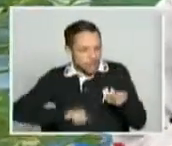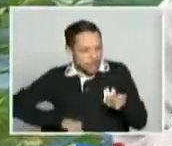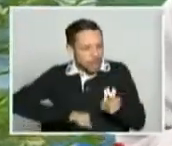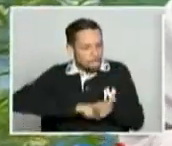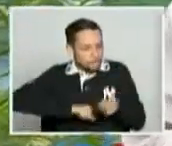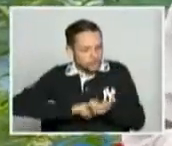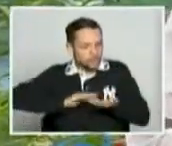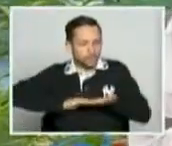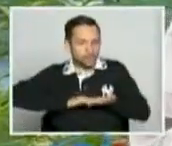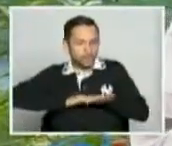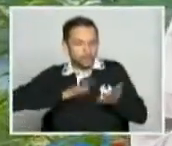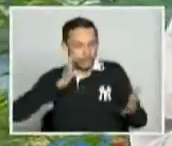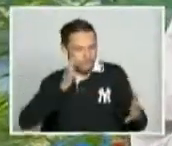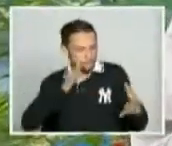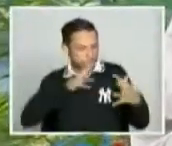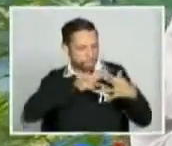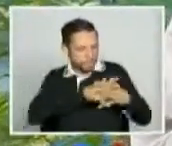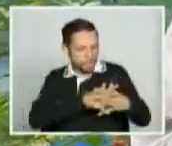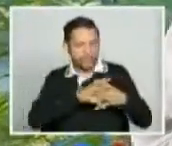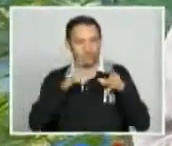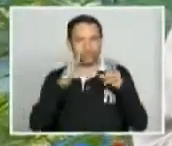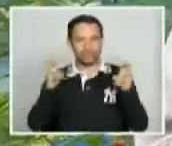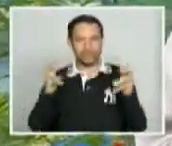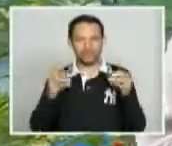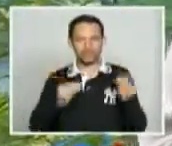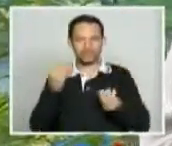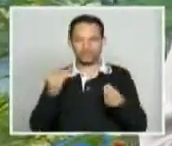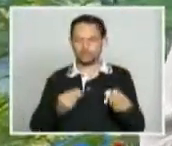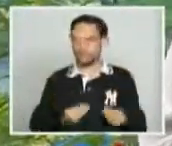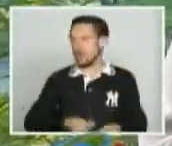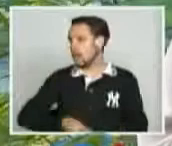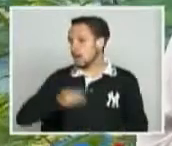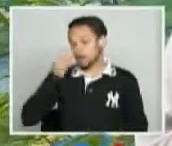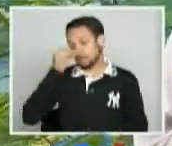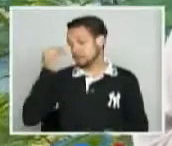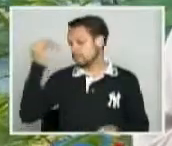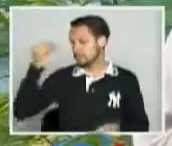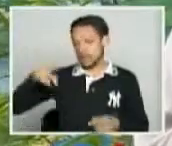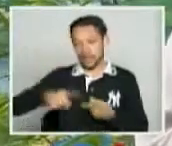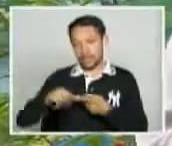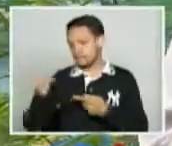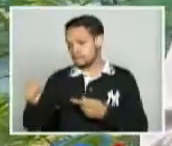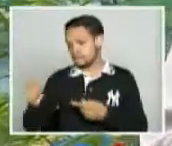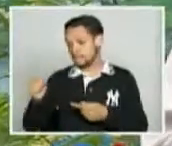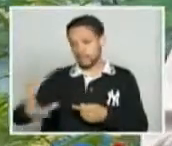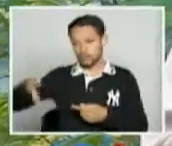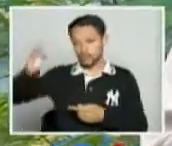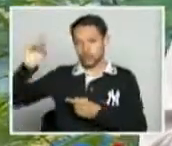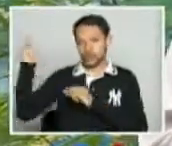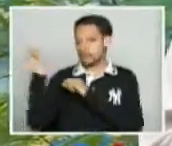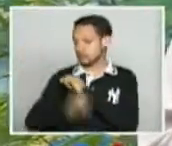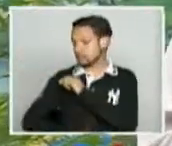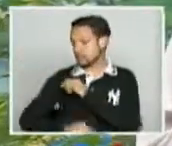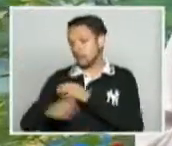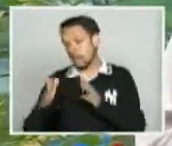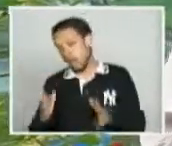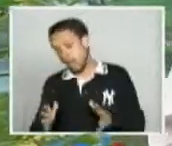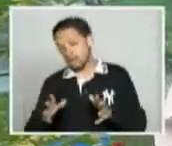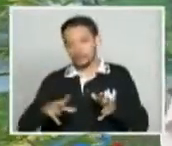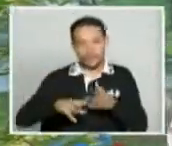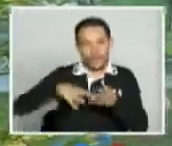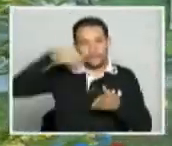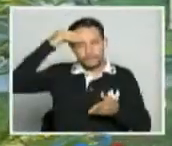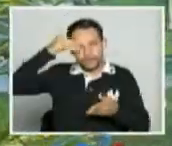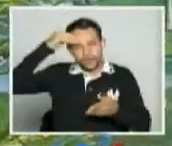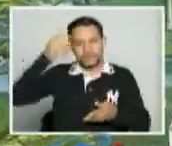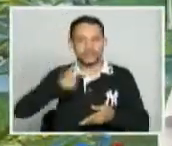estos temas y no lo veamos como el de malas, el castigo, no. Más bien como un entendimiento y un aprendizaje. Y eso es